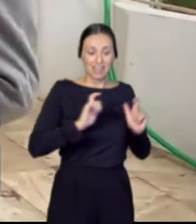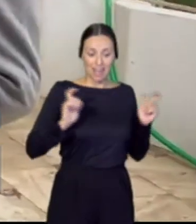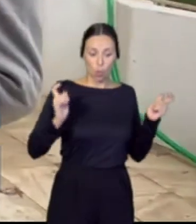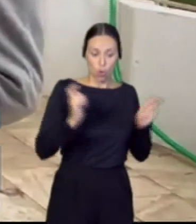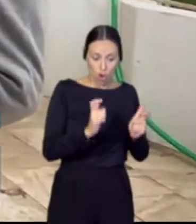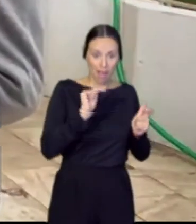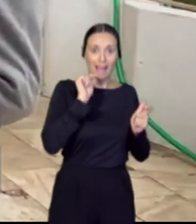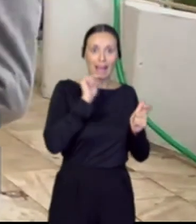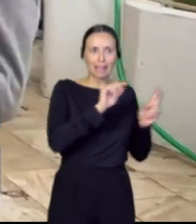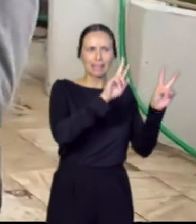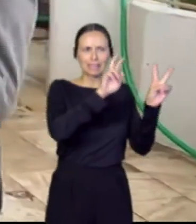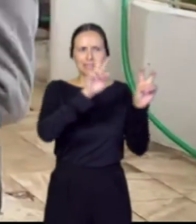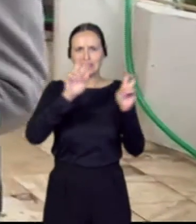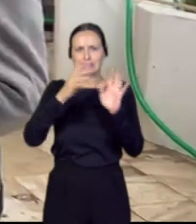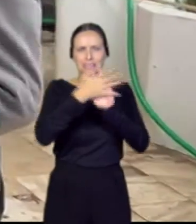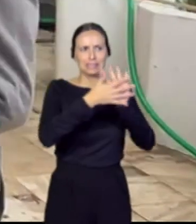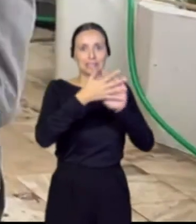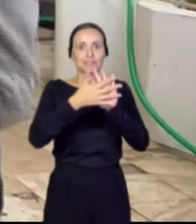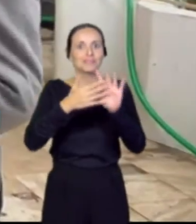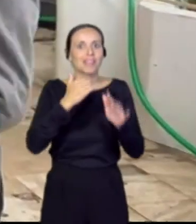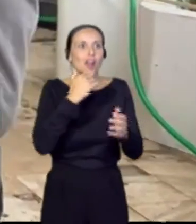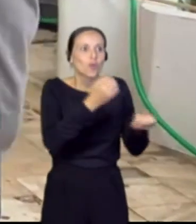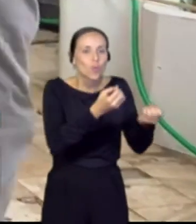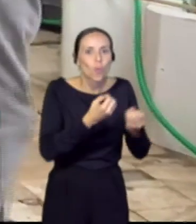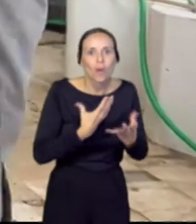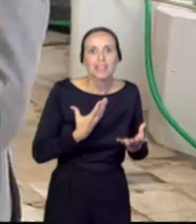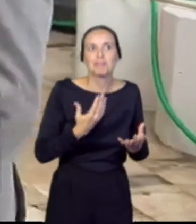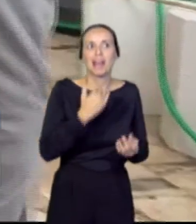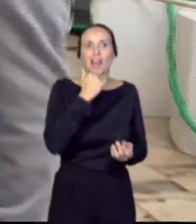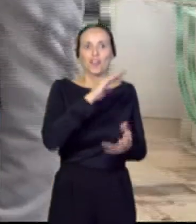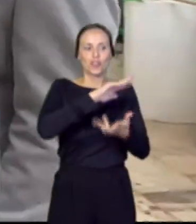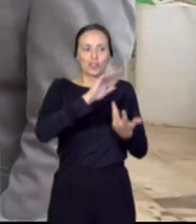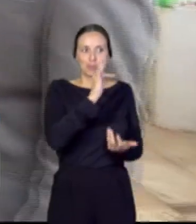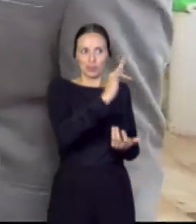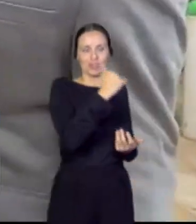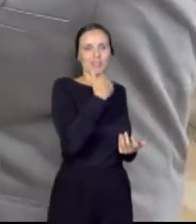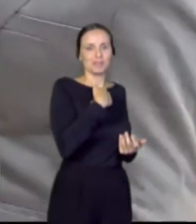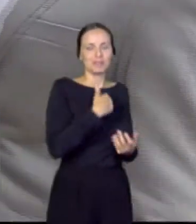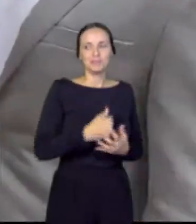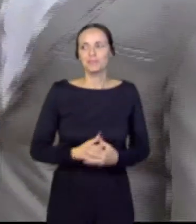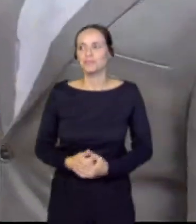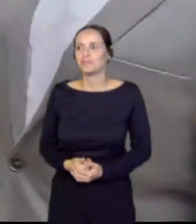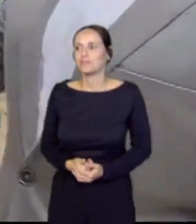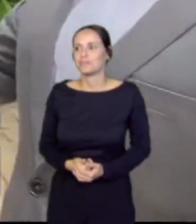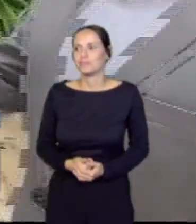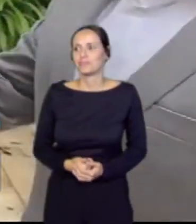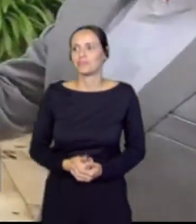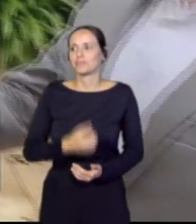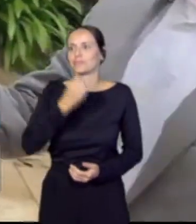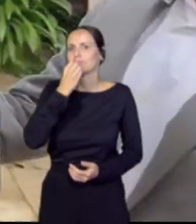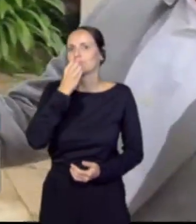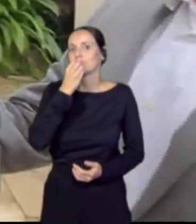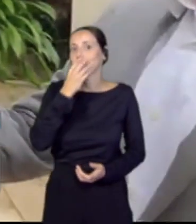muchos asuntos con ellos. Avancemos algún titular, denos alguna buena noticia. Bueno, yo creo que Cabo Verde no